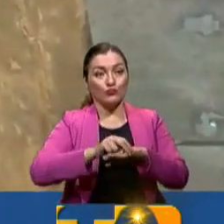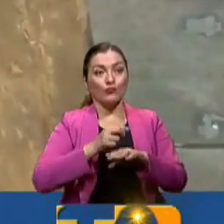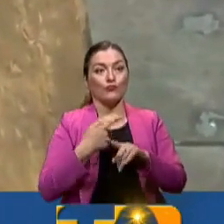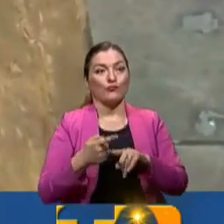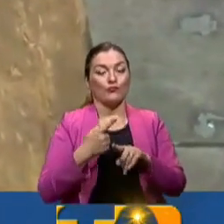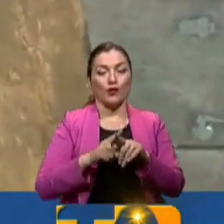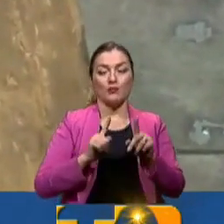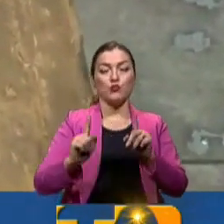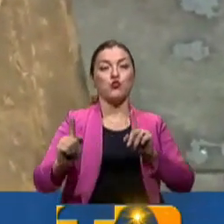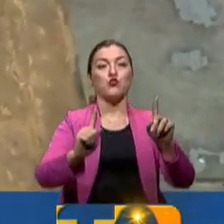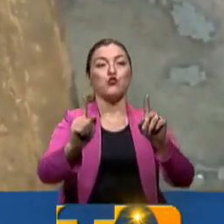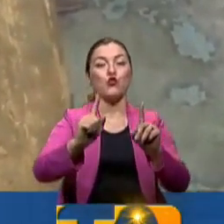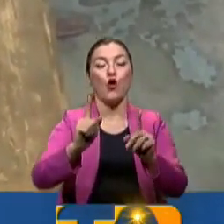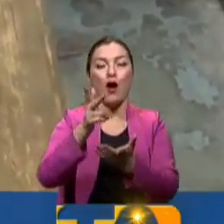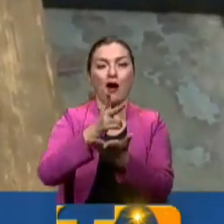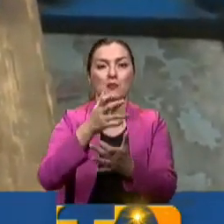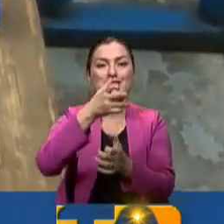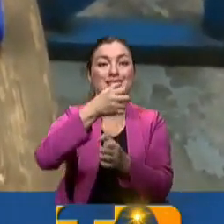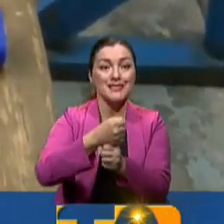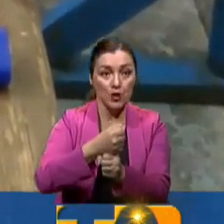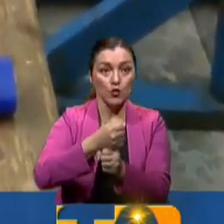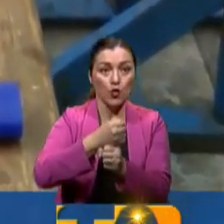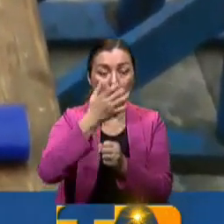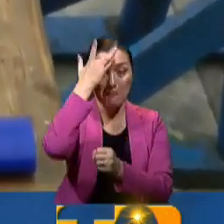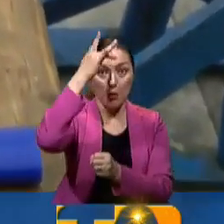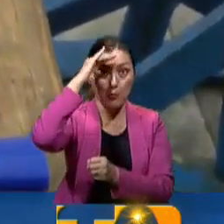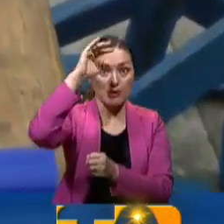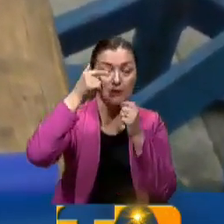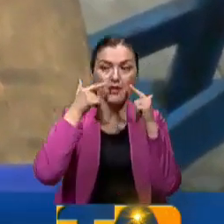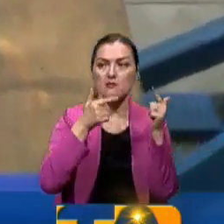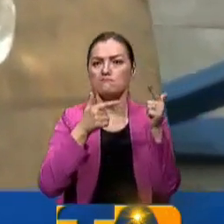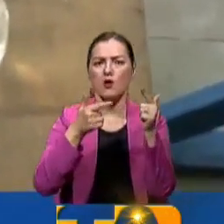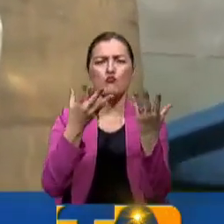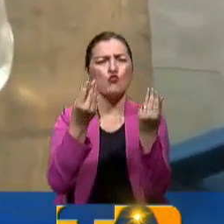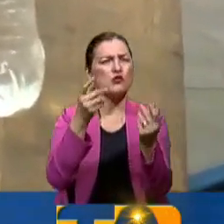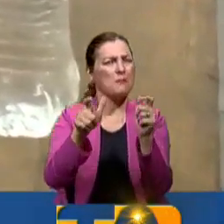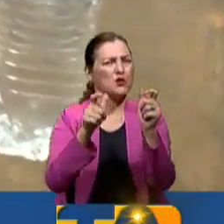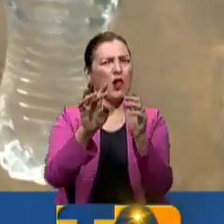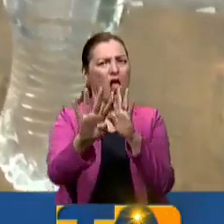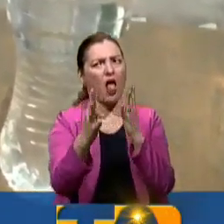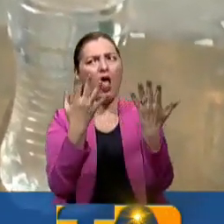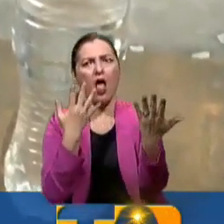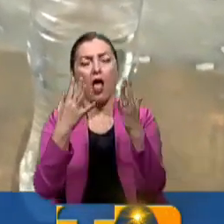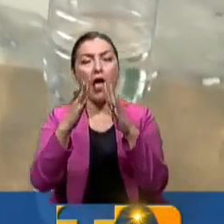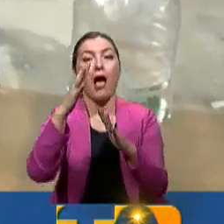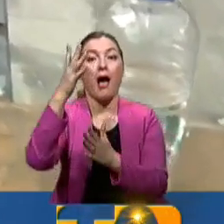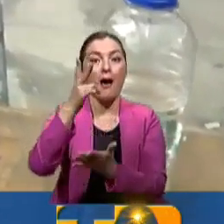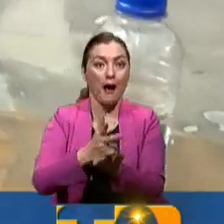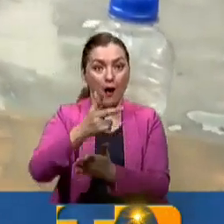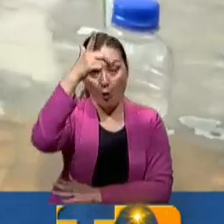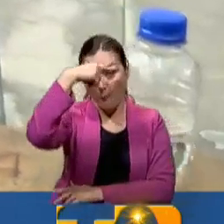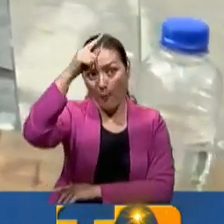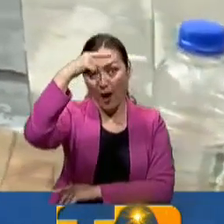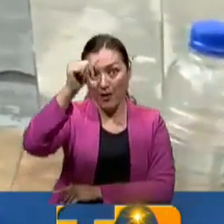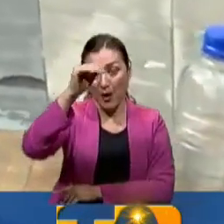sectores de los corredores seguros que les denominamos, especialmente en de mayor afluencia, en este caso aquí en el Playón de la Marín, estamos con